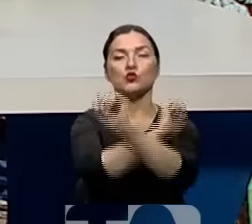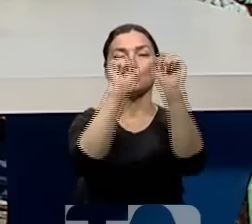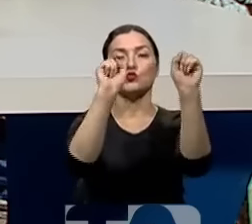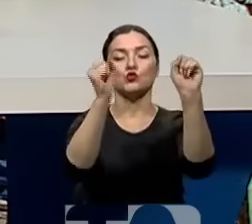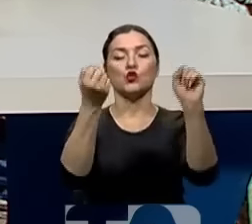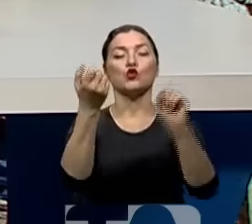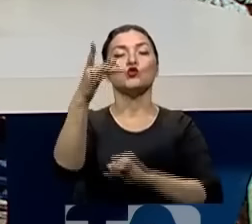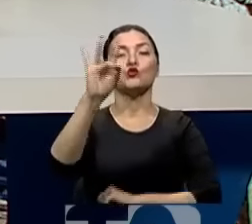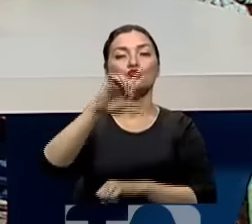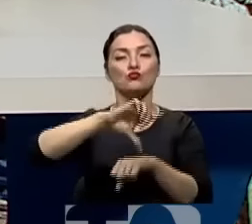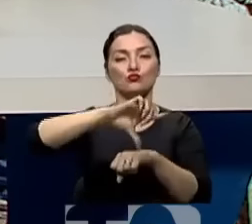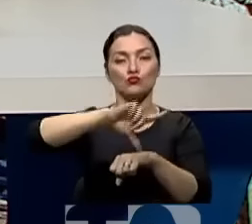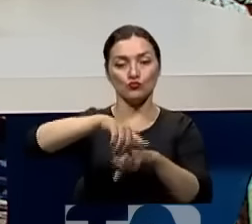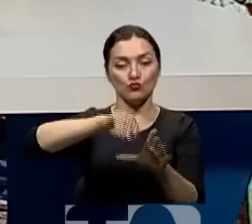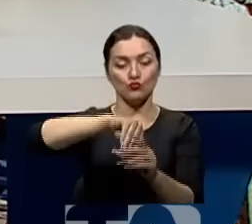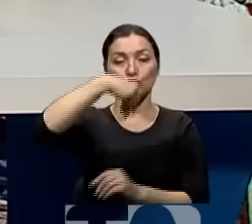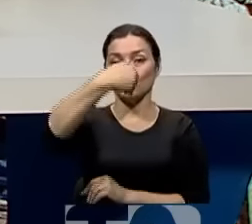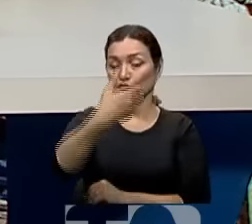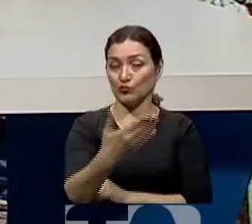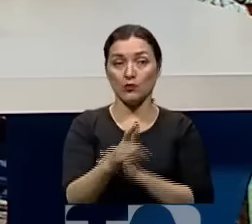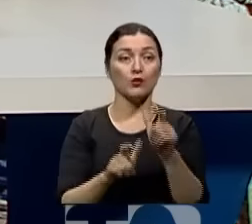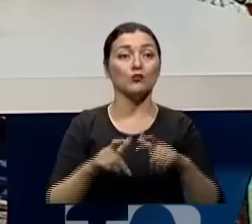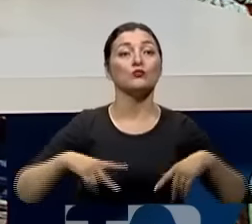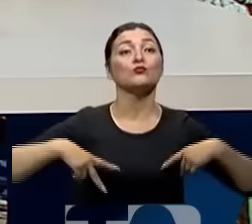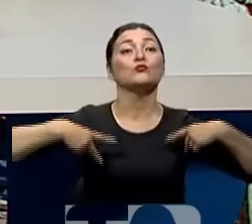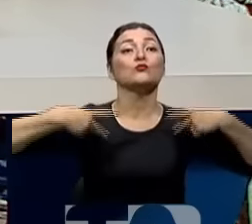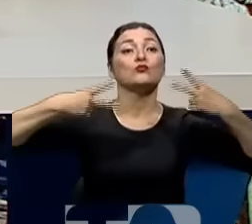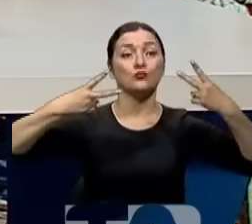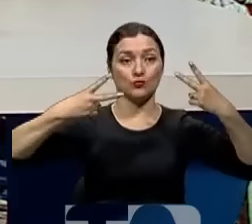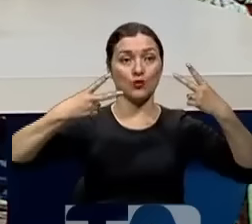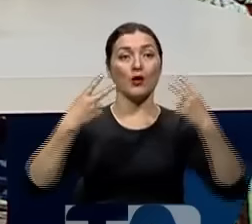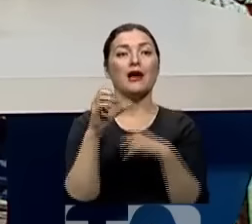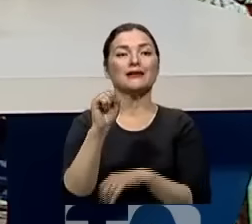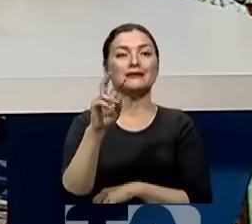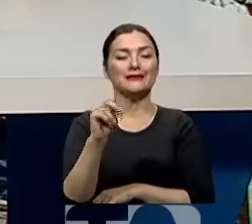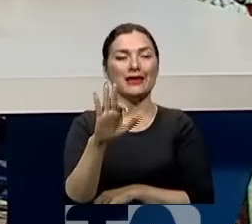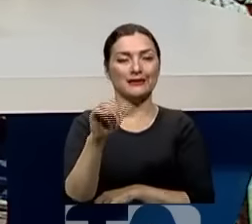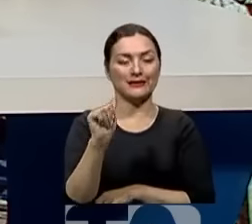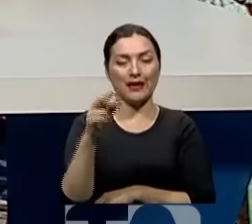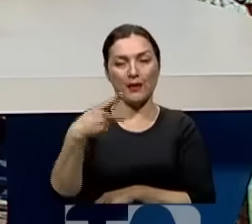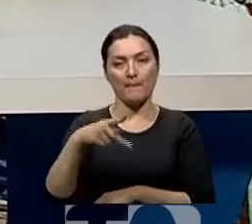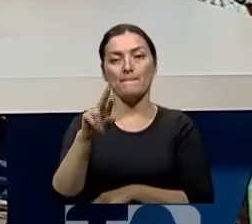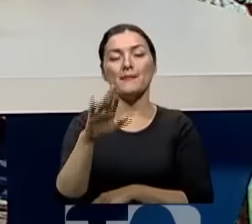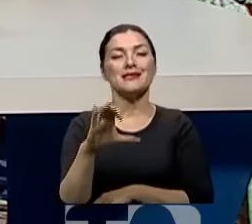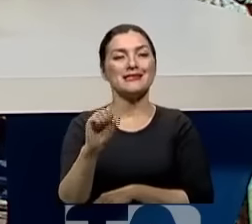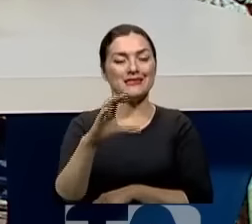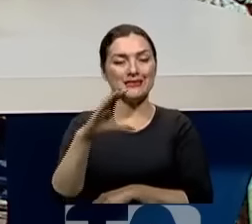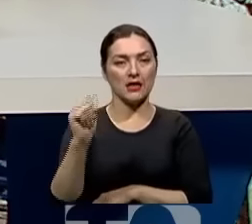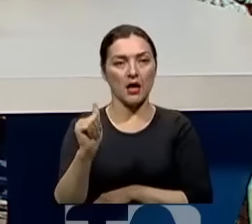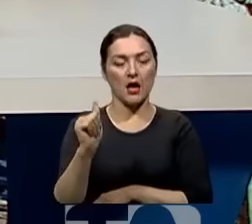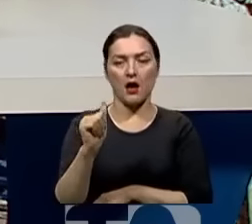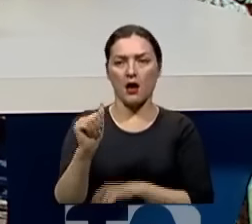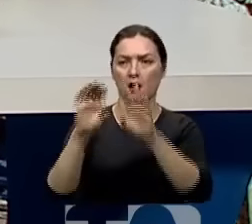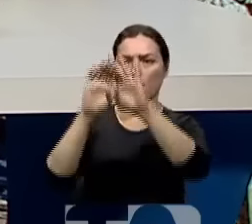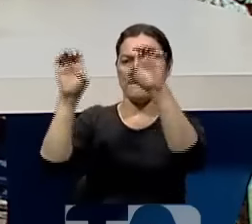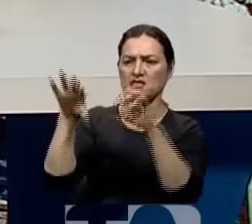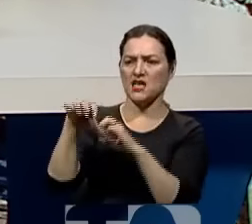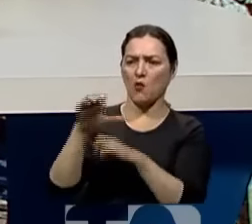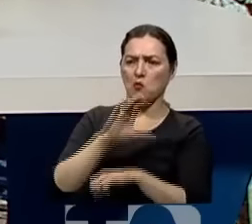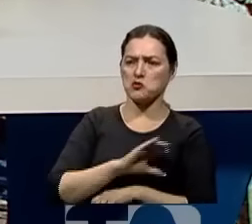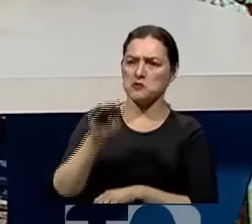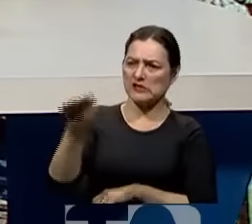8:18 a.m. Nos vamos a exteriores y les contamos que los moradores del sector de Santa Prisca hacen un llamado urgente a la empresa de agua potable por una fuga